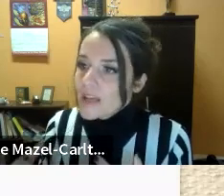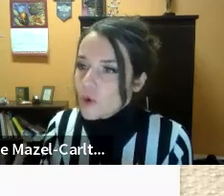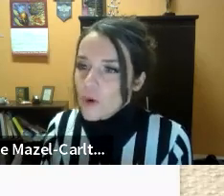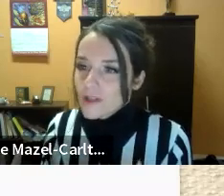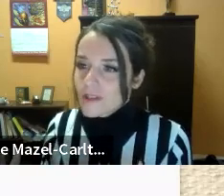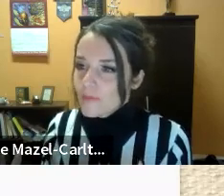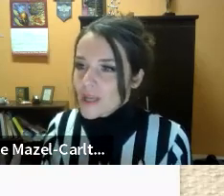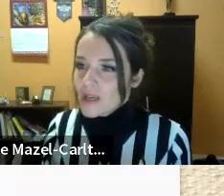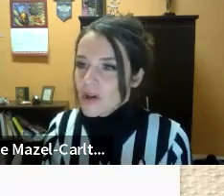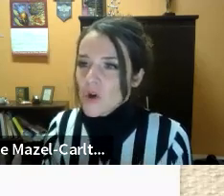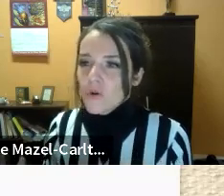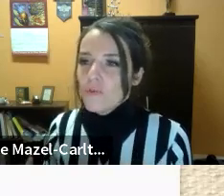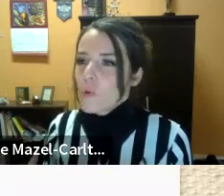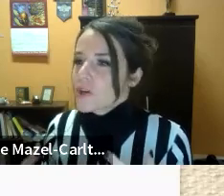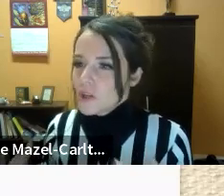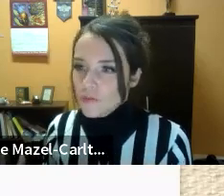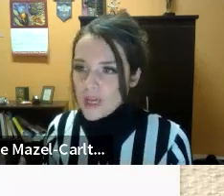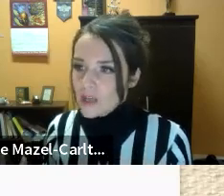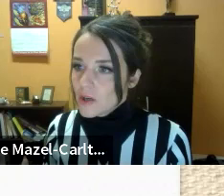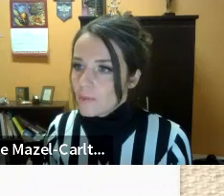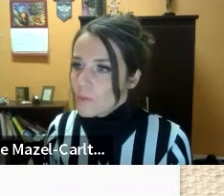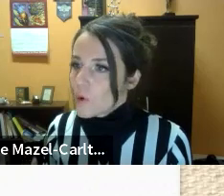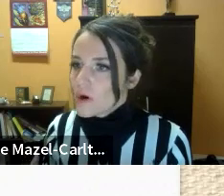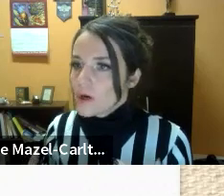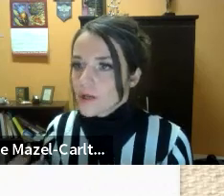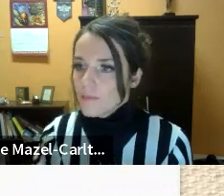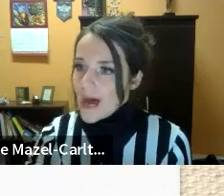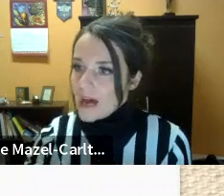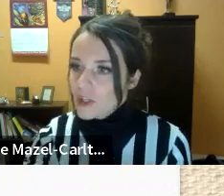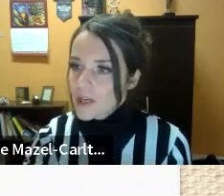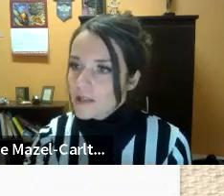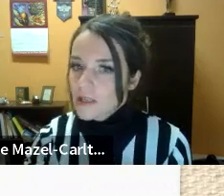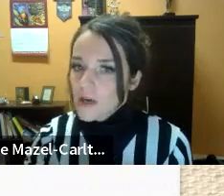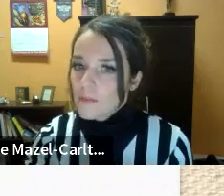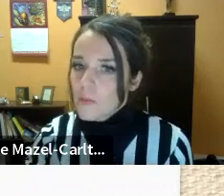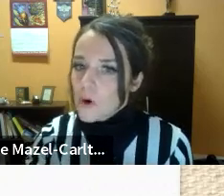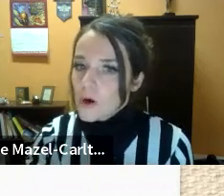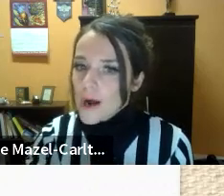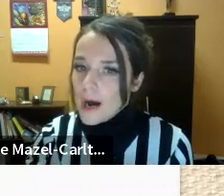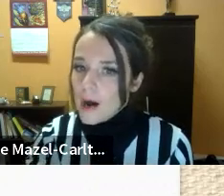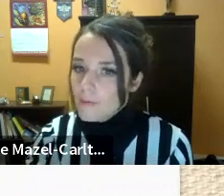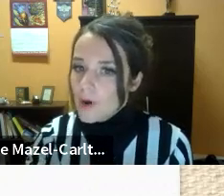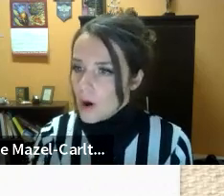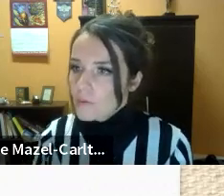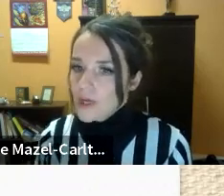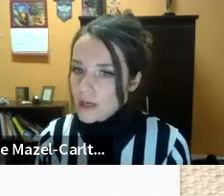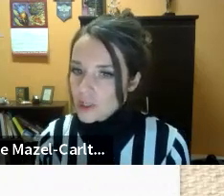Sabiendo que a veces no traen buenas respuestas, algo que sea humano, con más